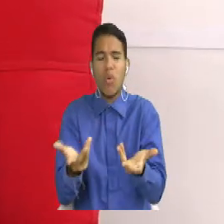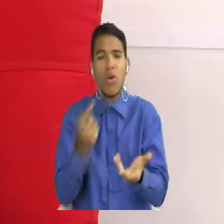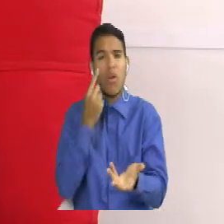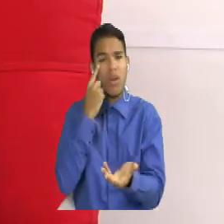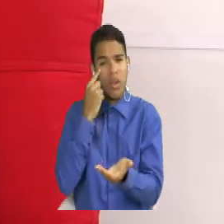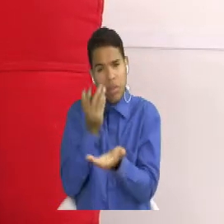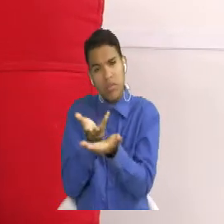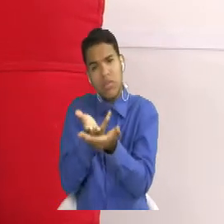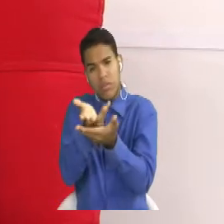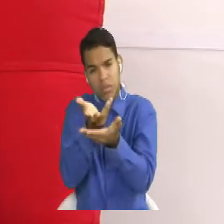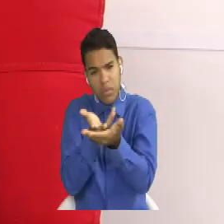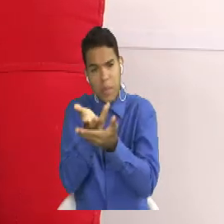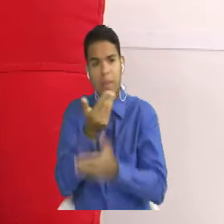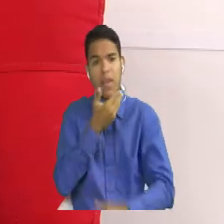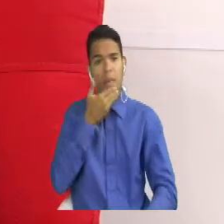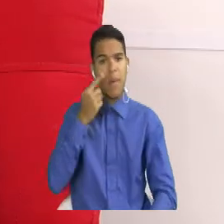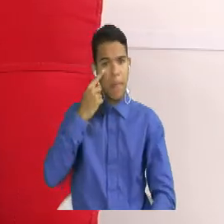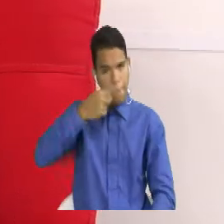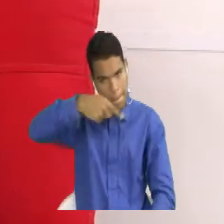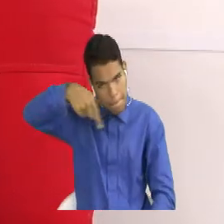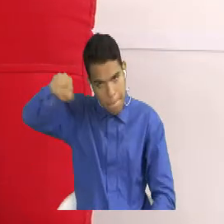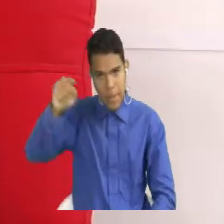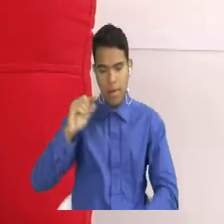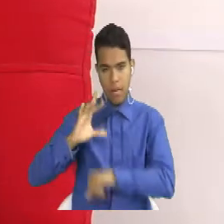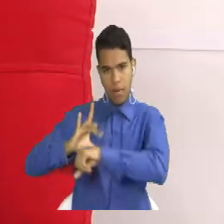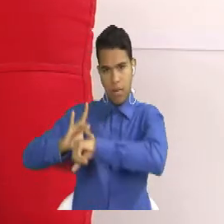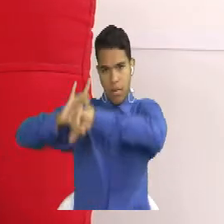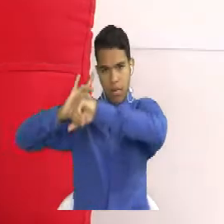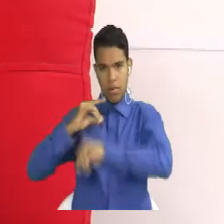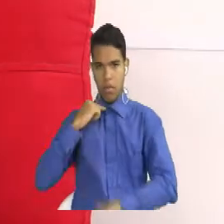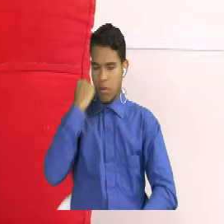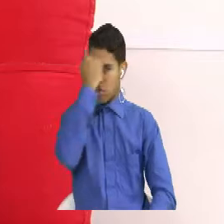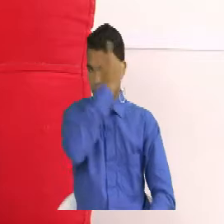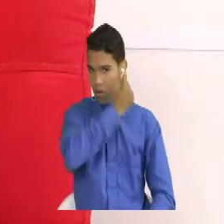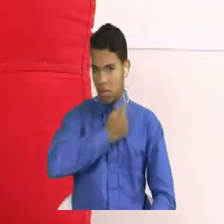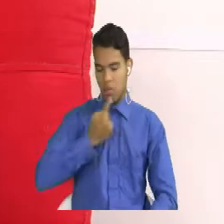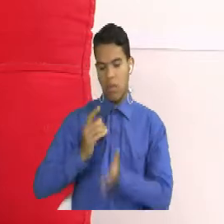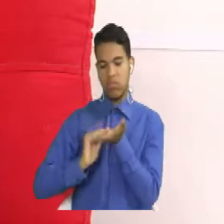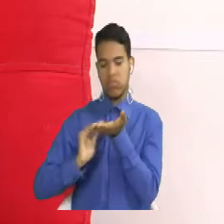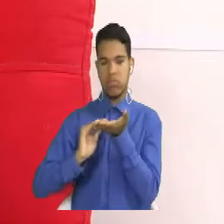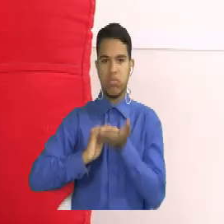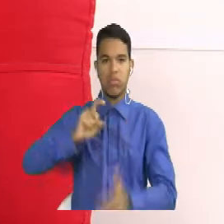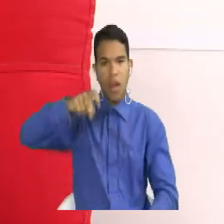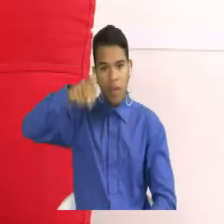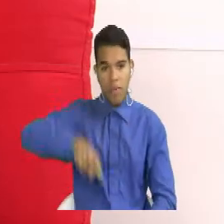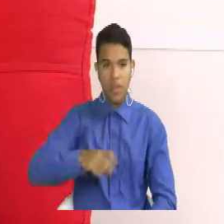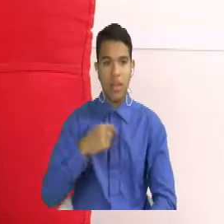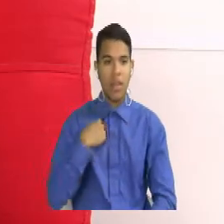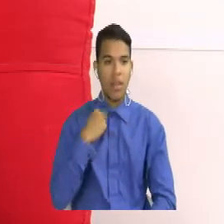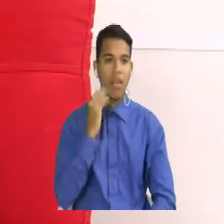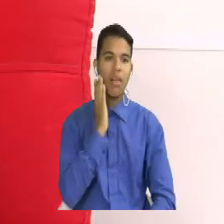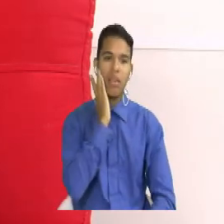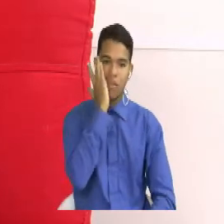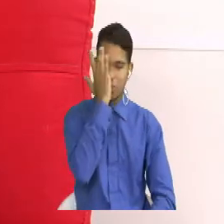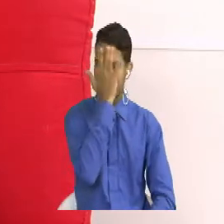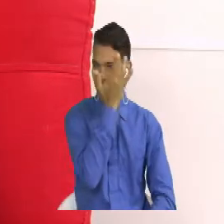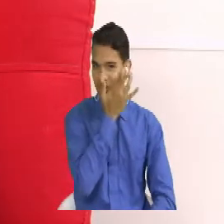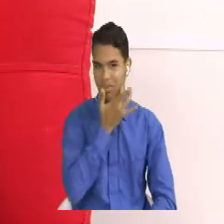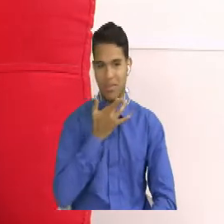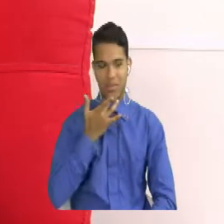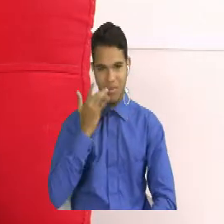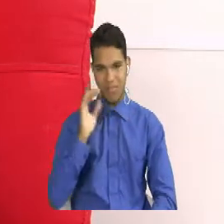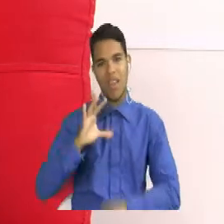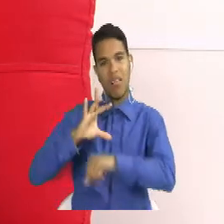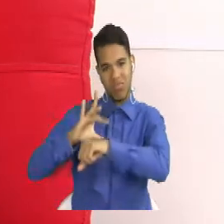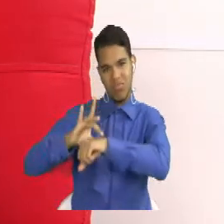recomiendo es que vayas al dermatólogo para que te dé una pronta solución. Eso ya es de dermatólogo, no es